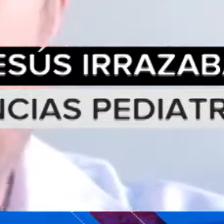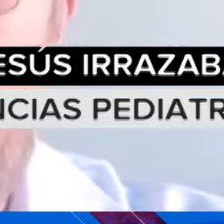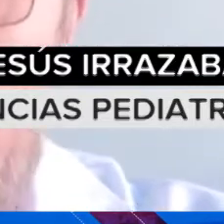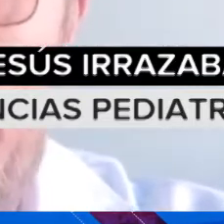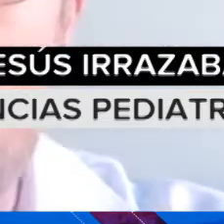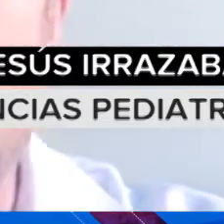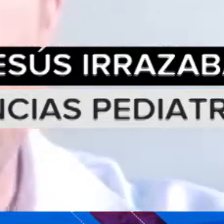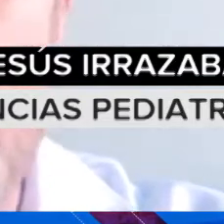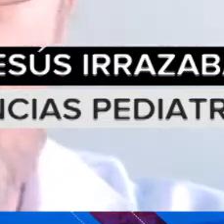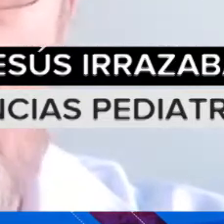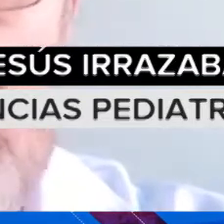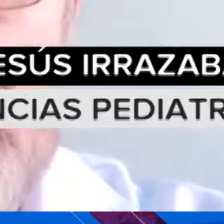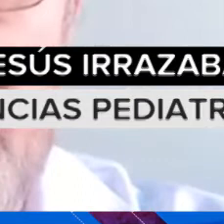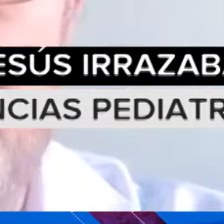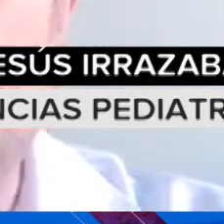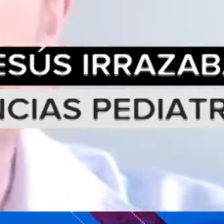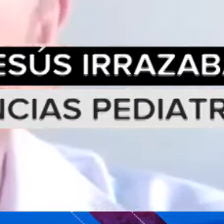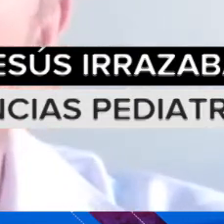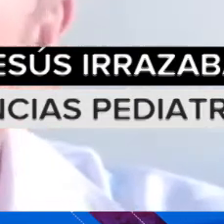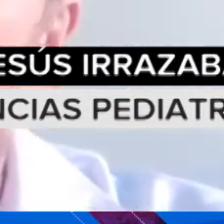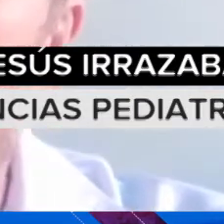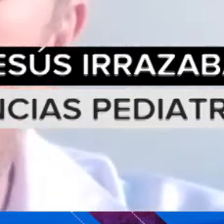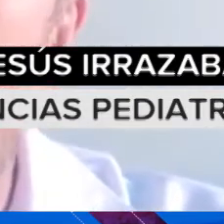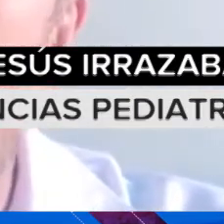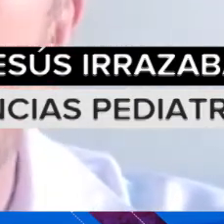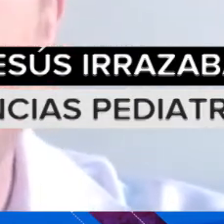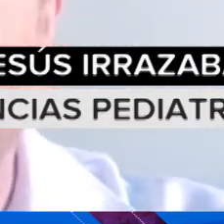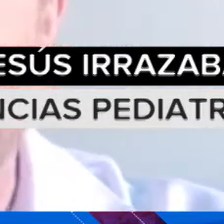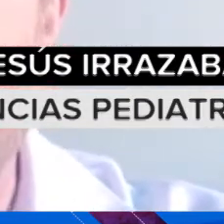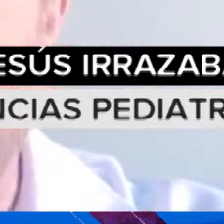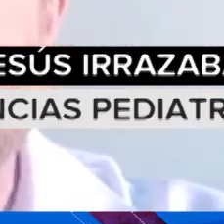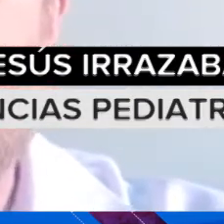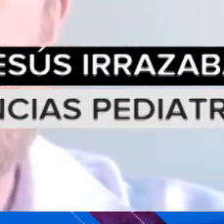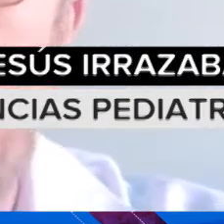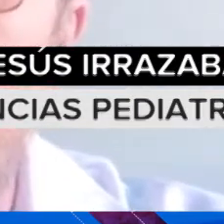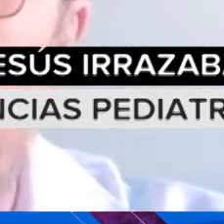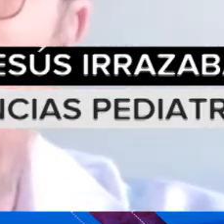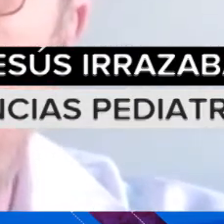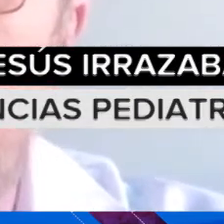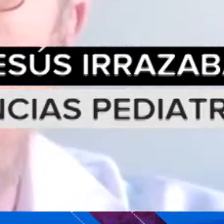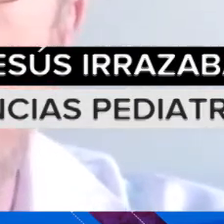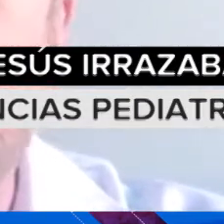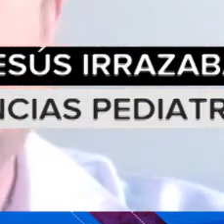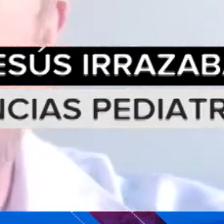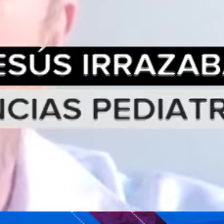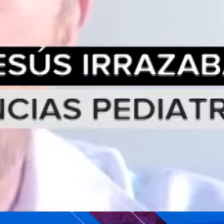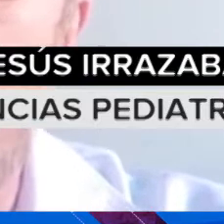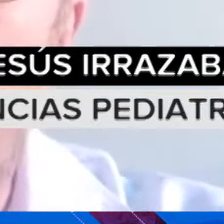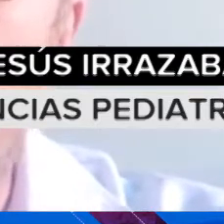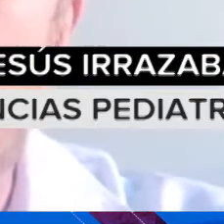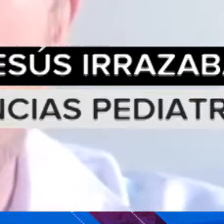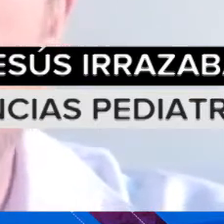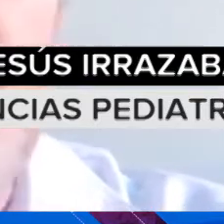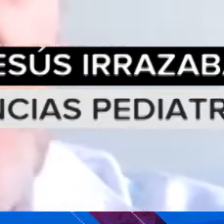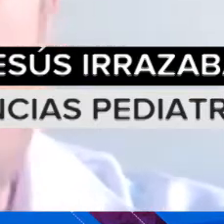para arreglar esto, y no podemos hacer porque no tenemos a dónde irnos. ¿Cómo le vamos a cerrar la urgencia y dónde se van a ir